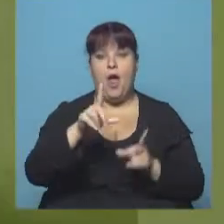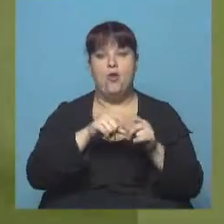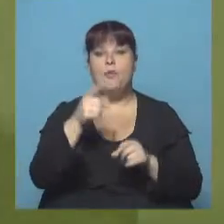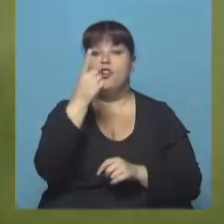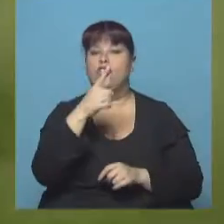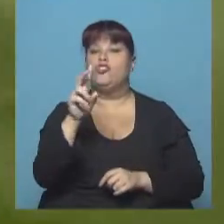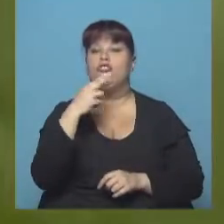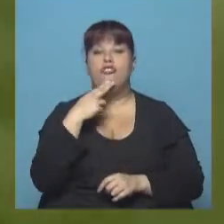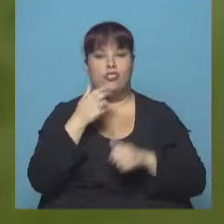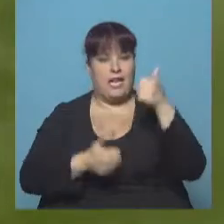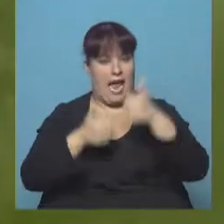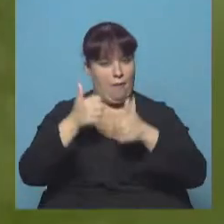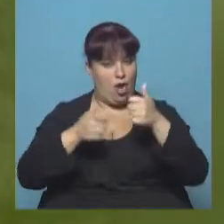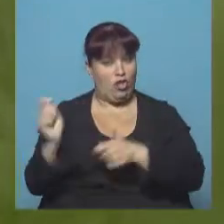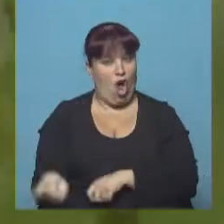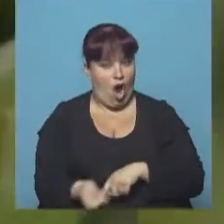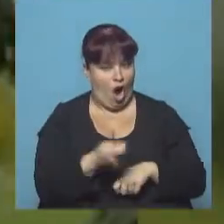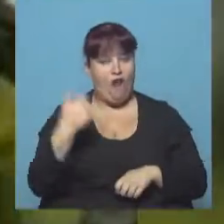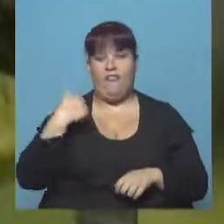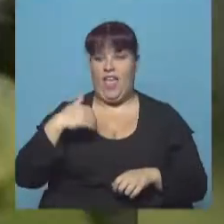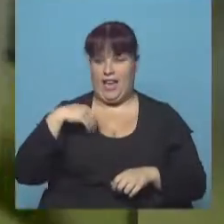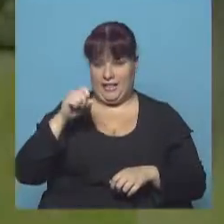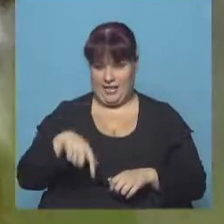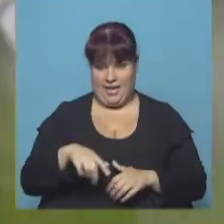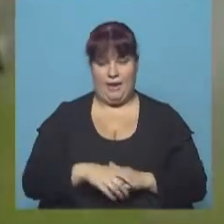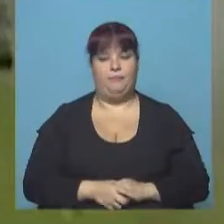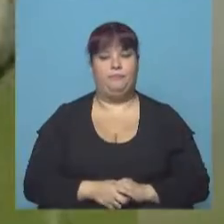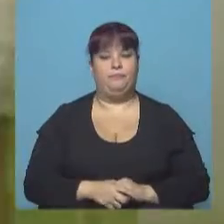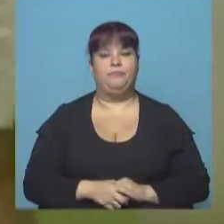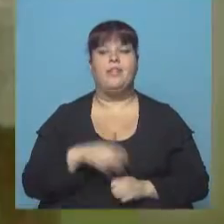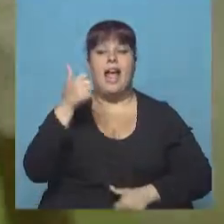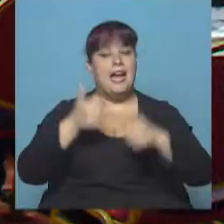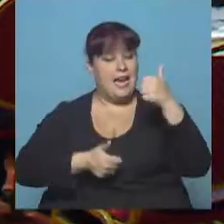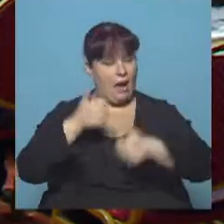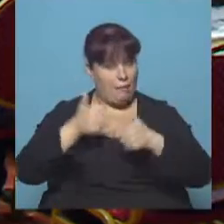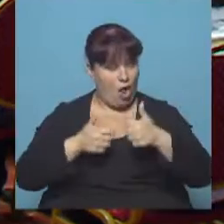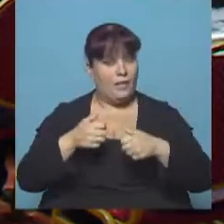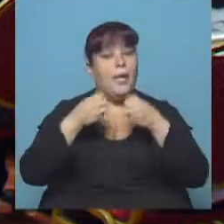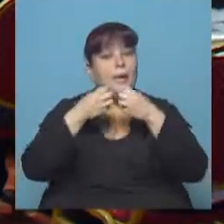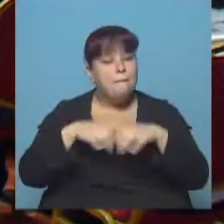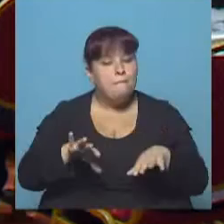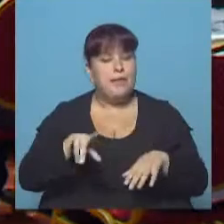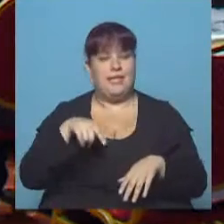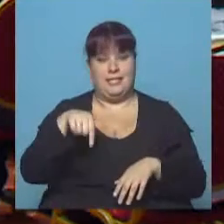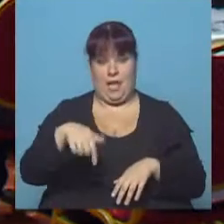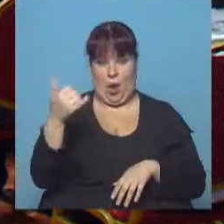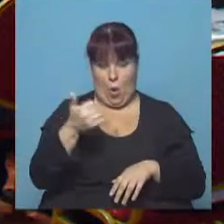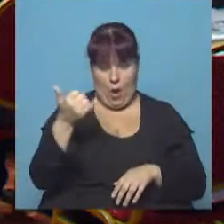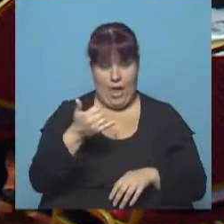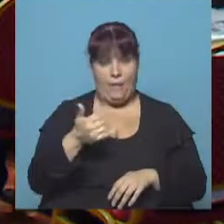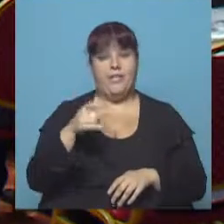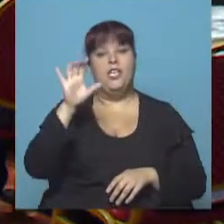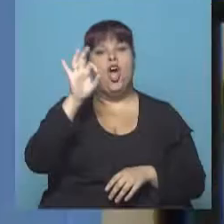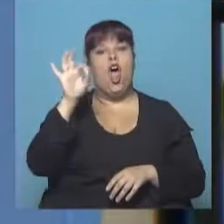número 111 del Abierto de Golf de la República Argentina. El torneo, que comenzará el próximo jueves en